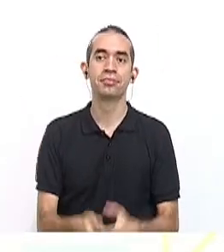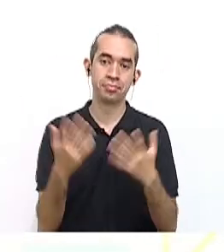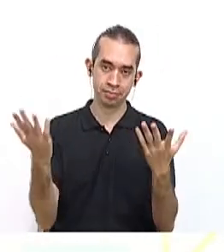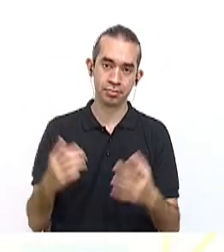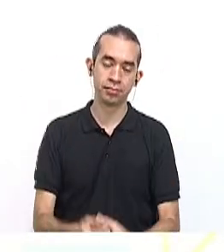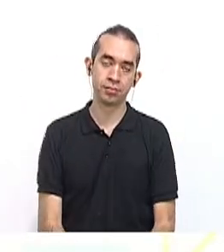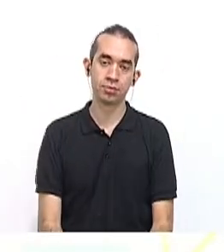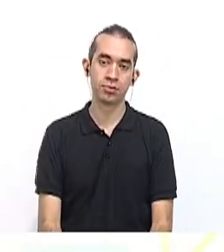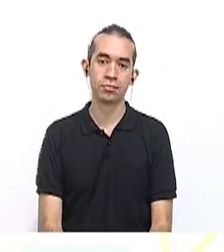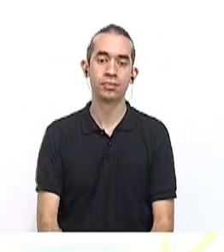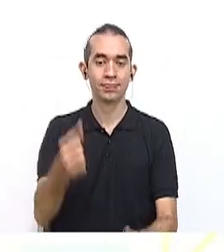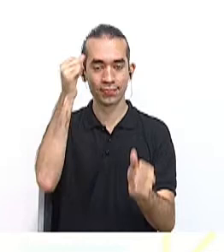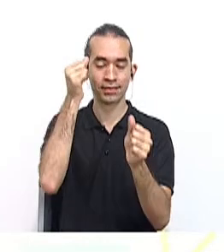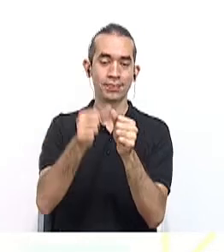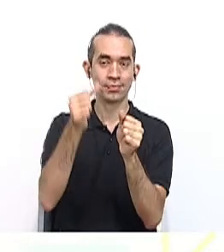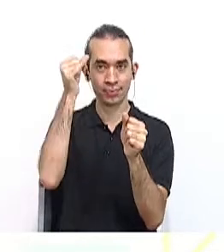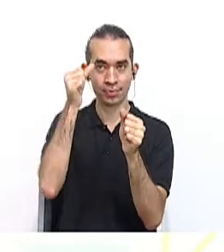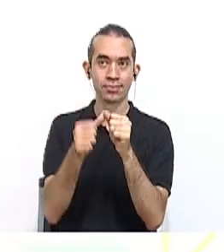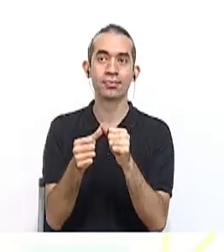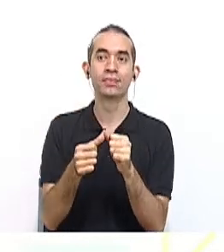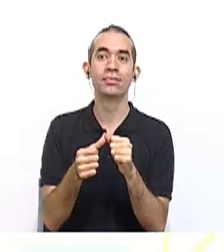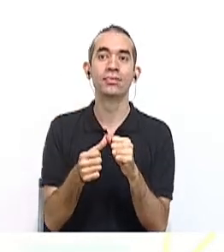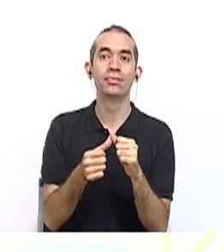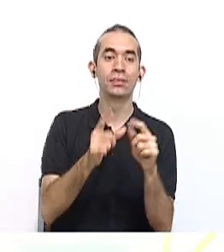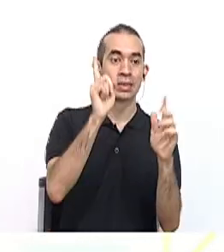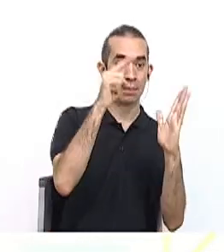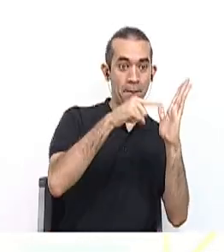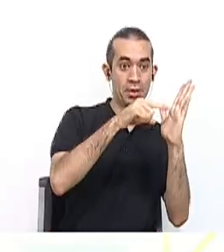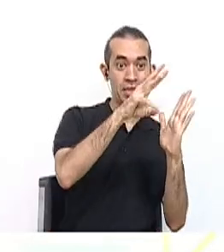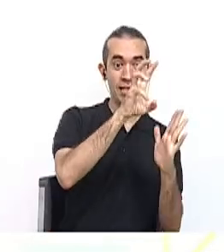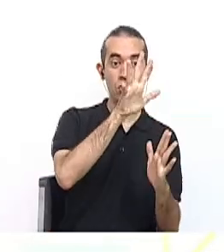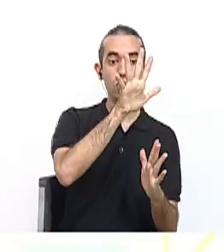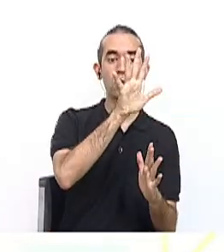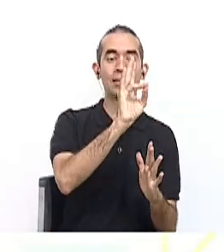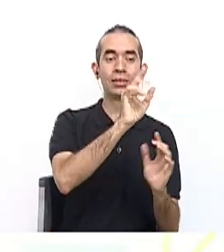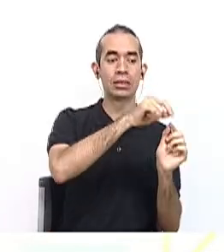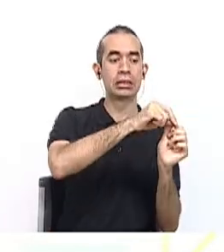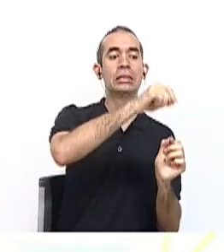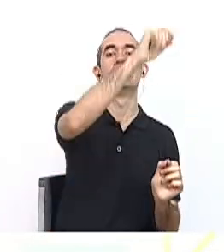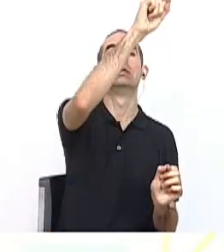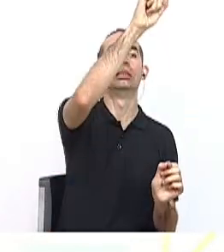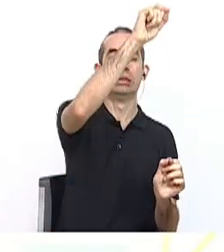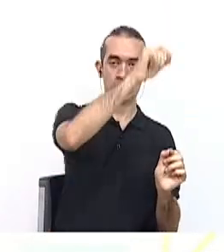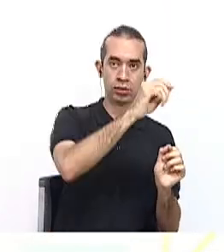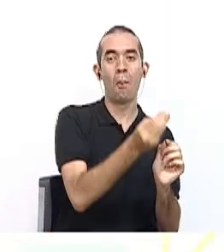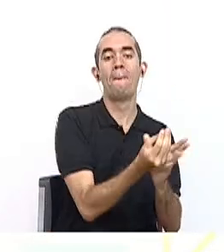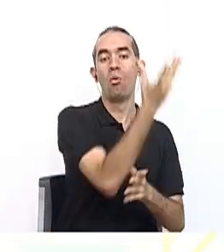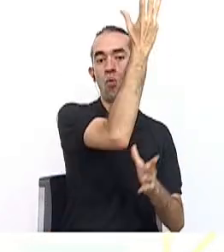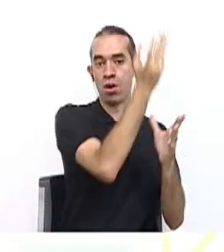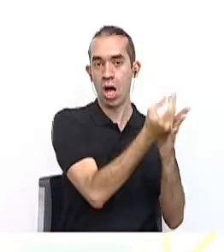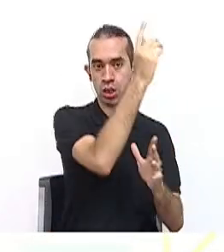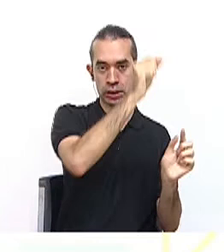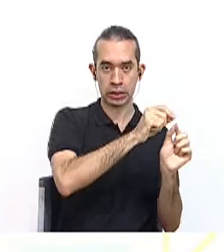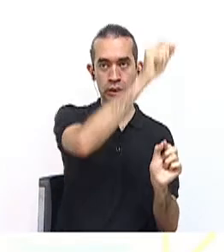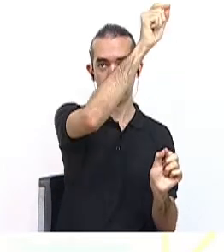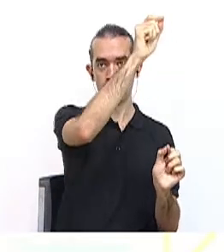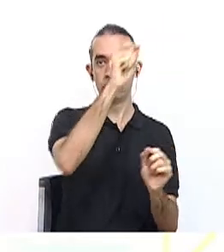Entonces, recordemos que 1657 representa la altura del volcán,